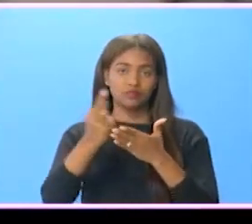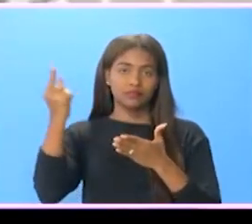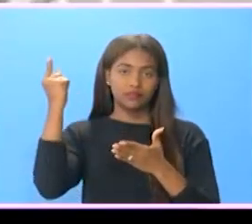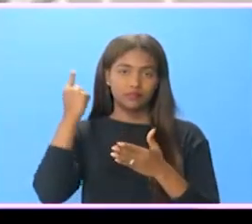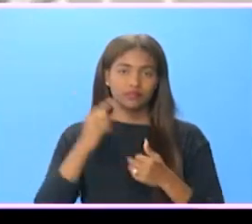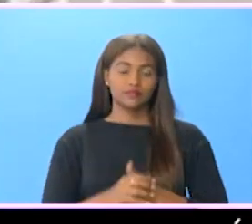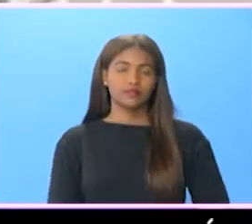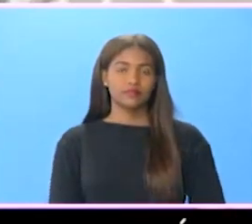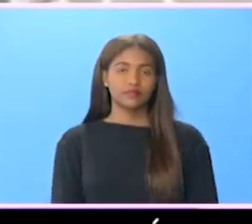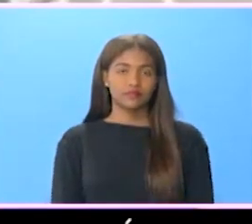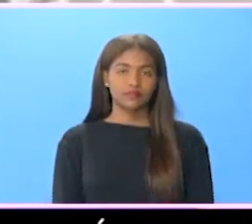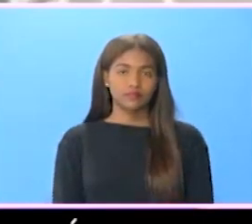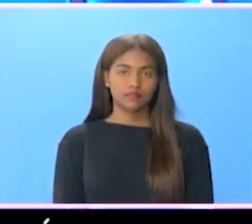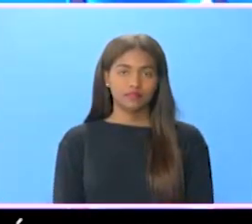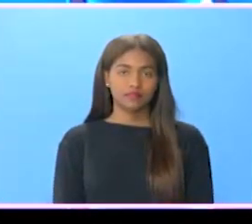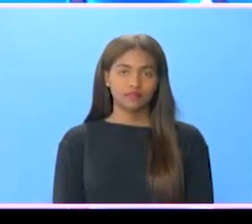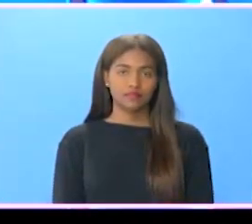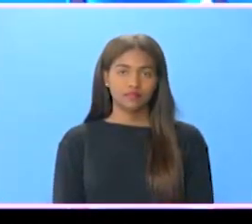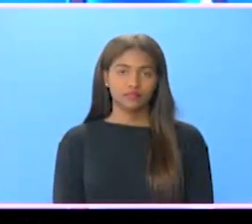semanas.